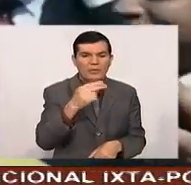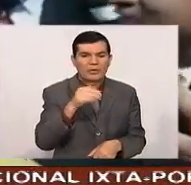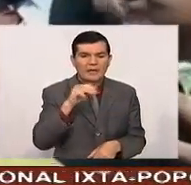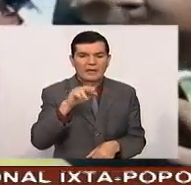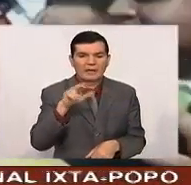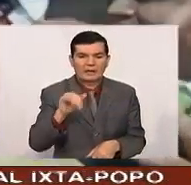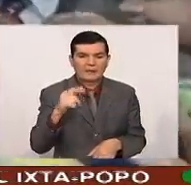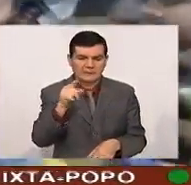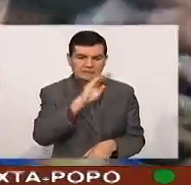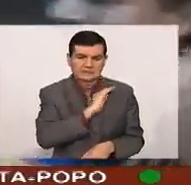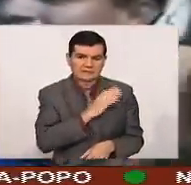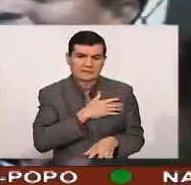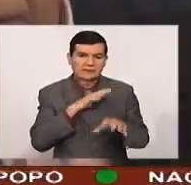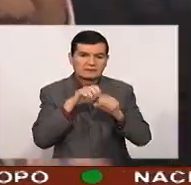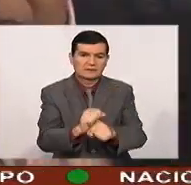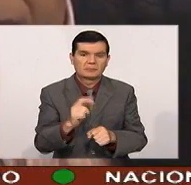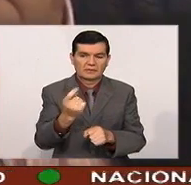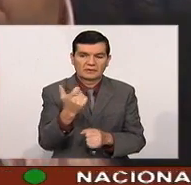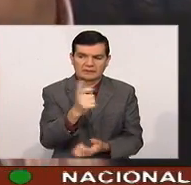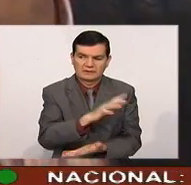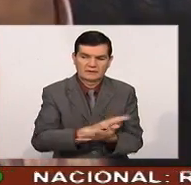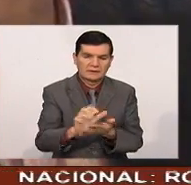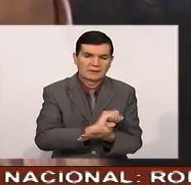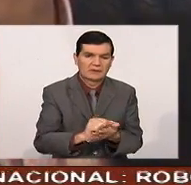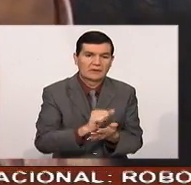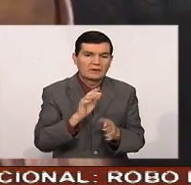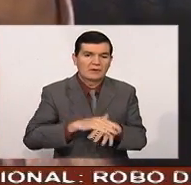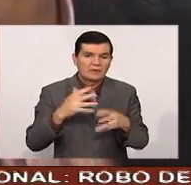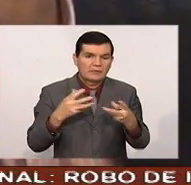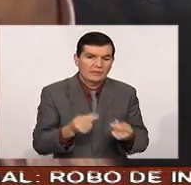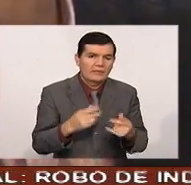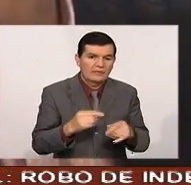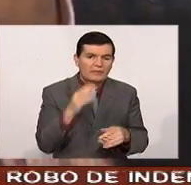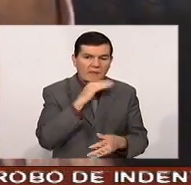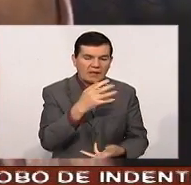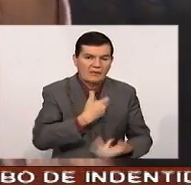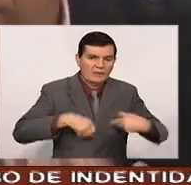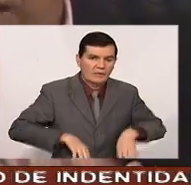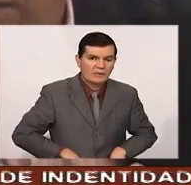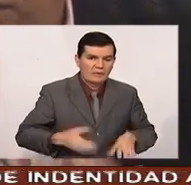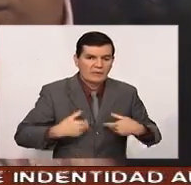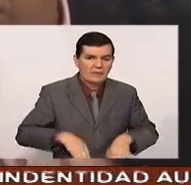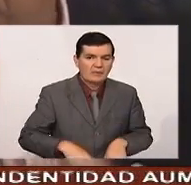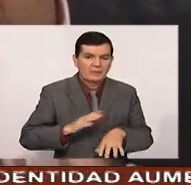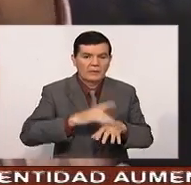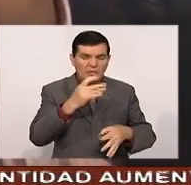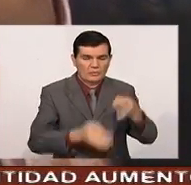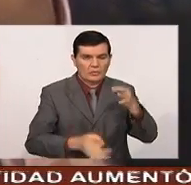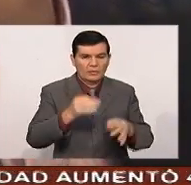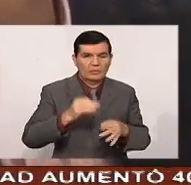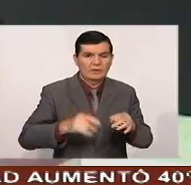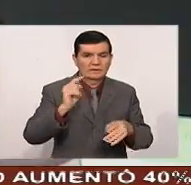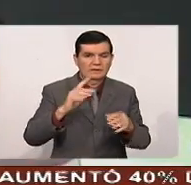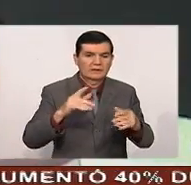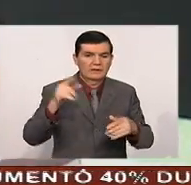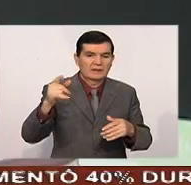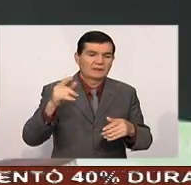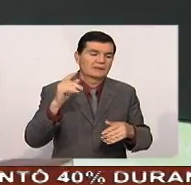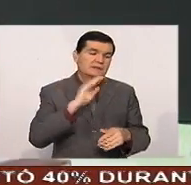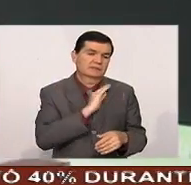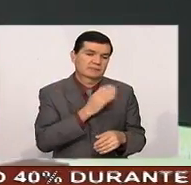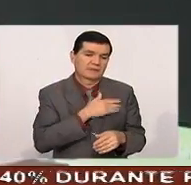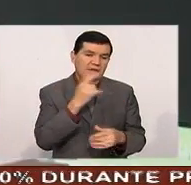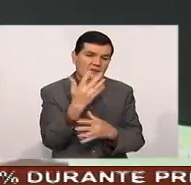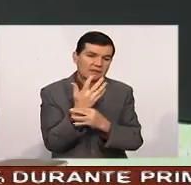estaba detenido en España acusado de lavado de dinero, corrupción y malversación de fondos. Sin embargo, el juez de la Audiencia Nacional Española, Santiago